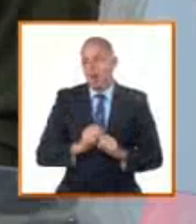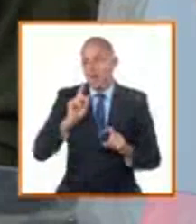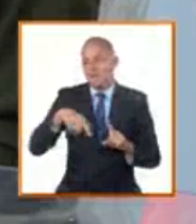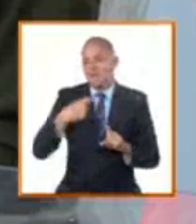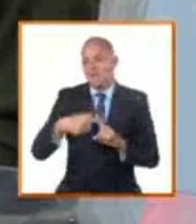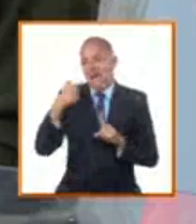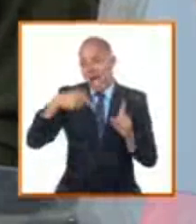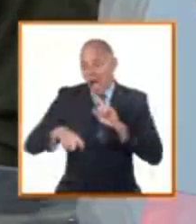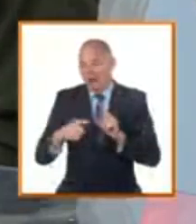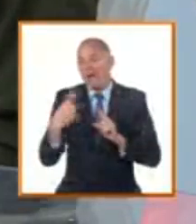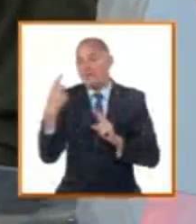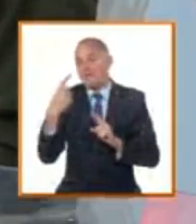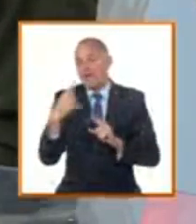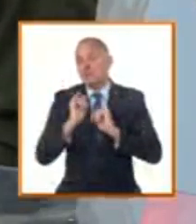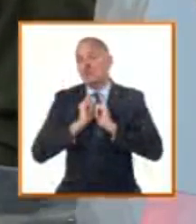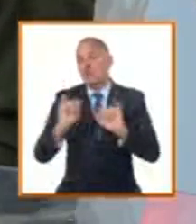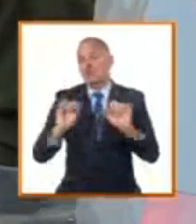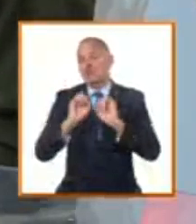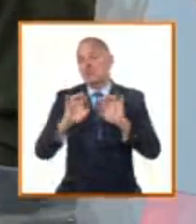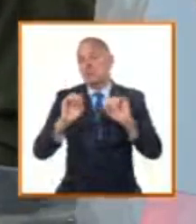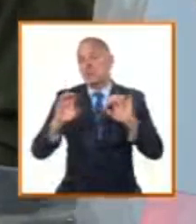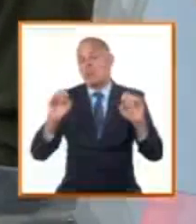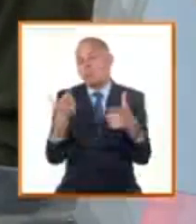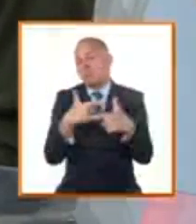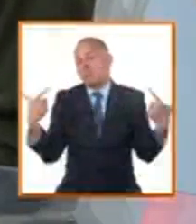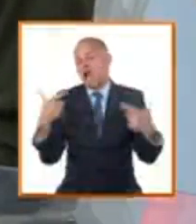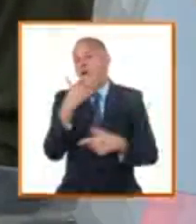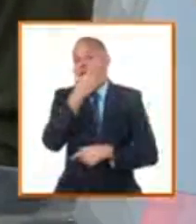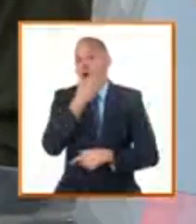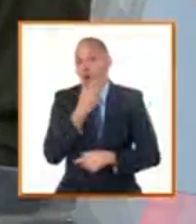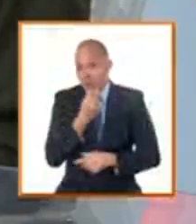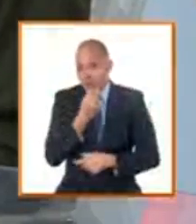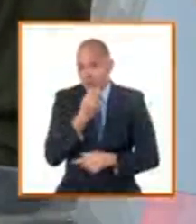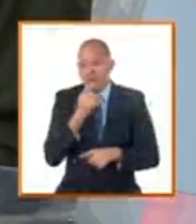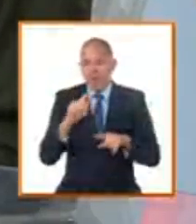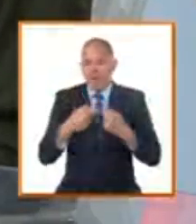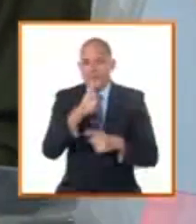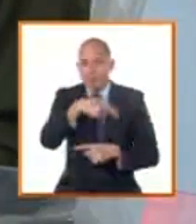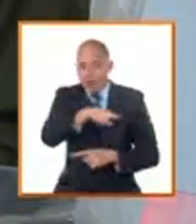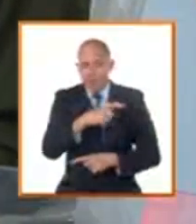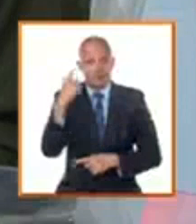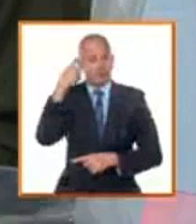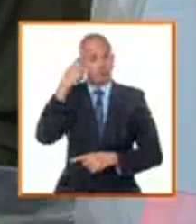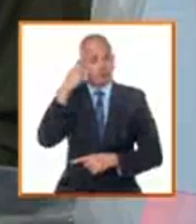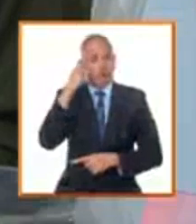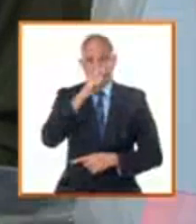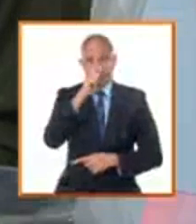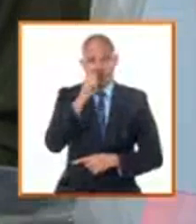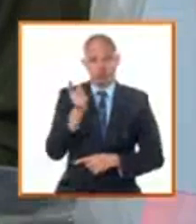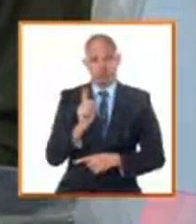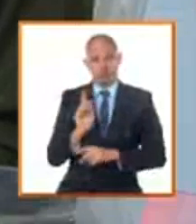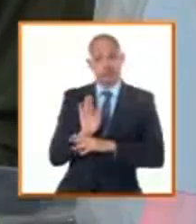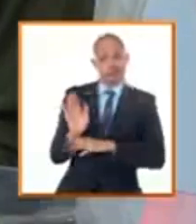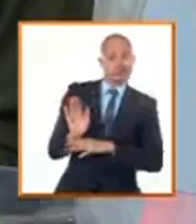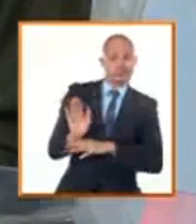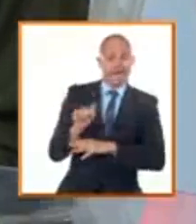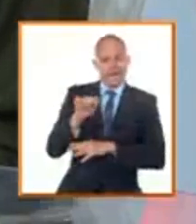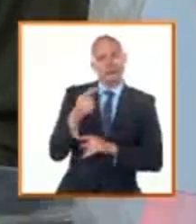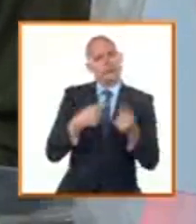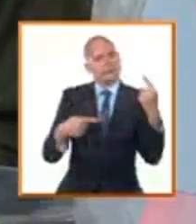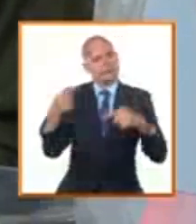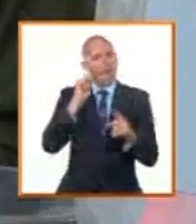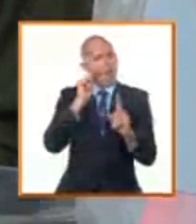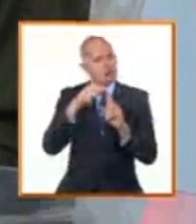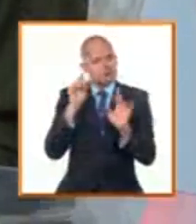los jóvenes y mantener el rechazo de la población al consumo de droga. Este sería el éxito fundamental. Es decir, si